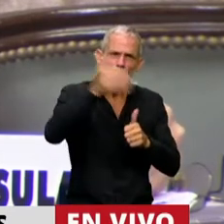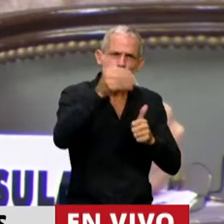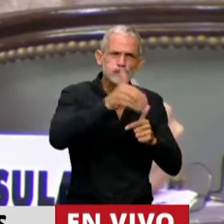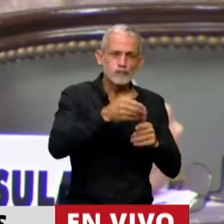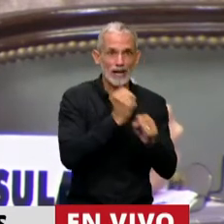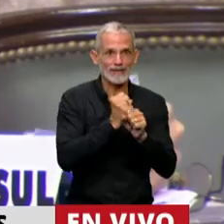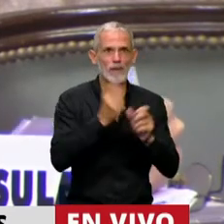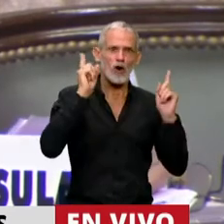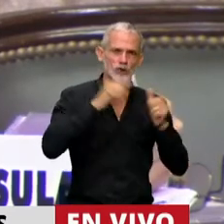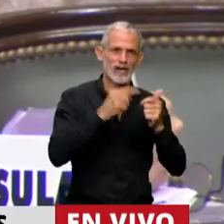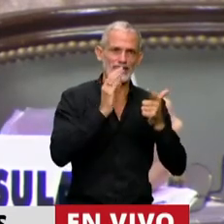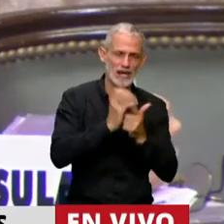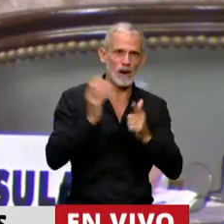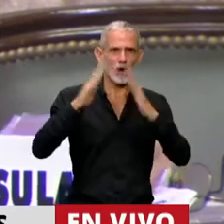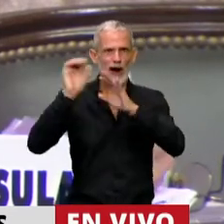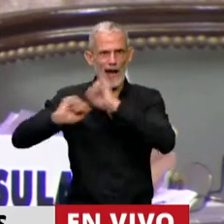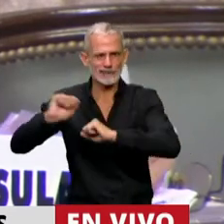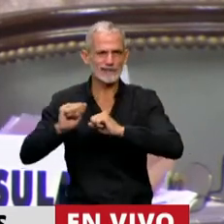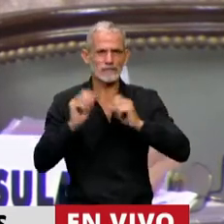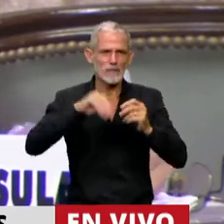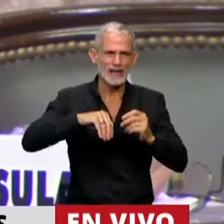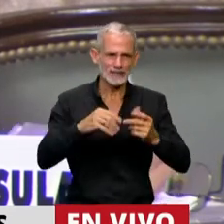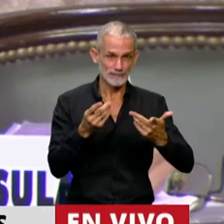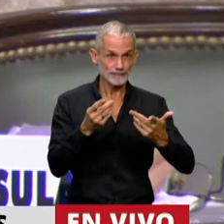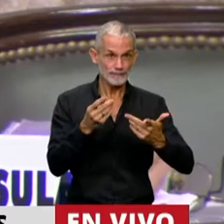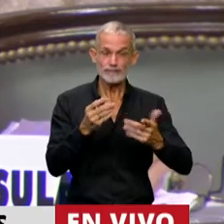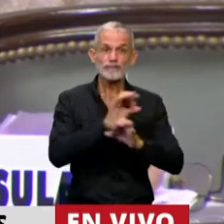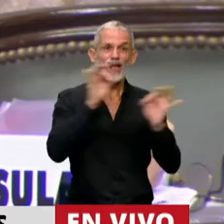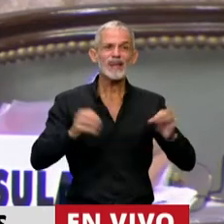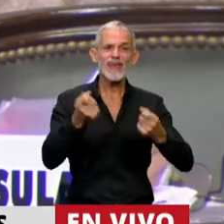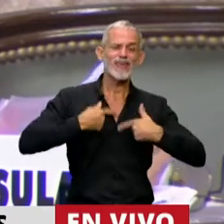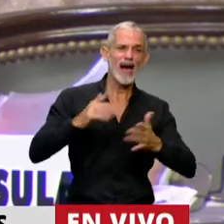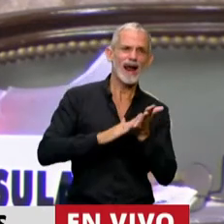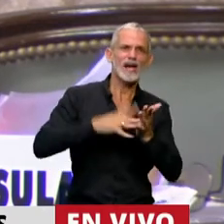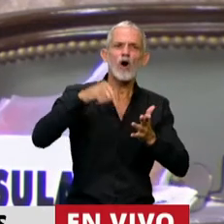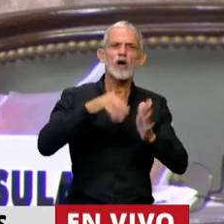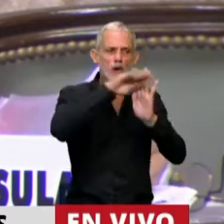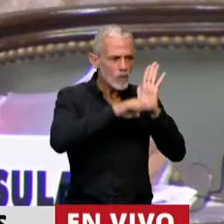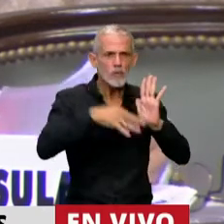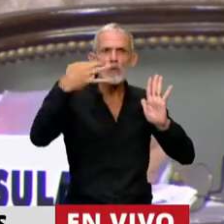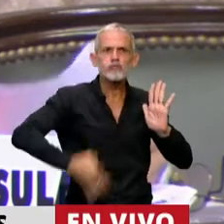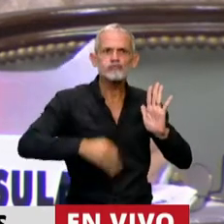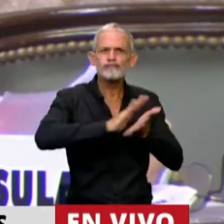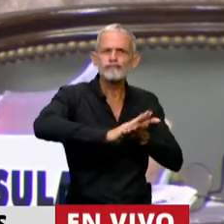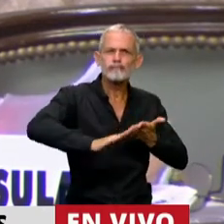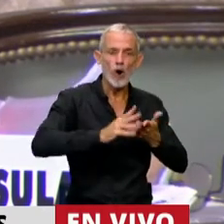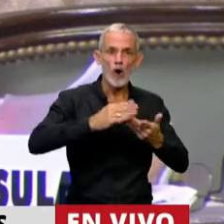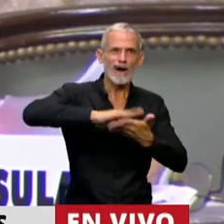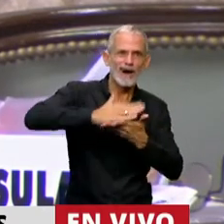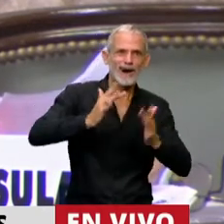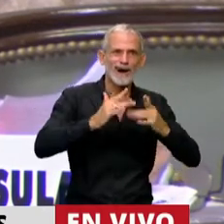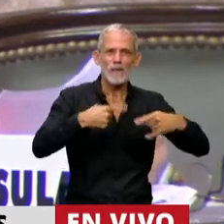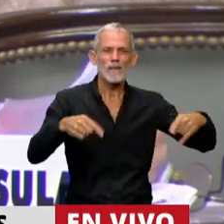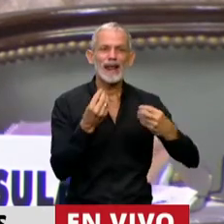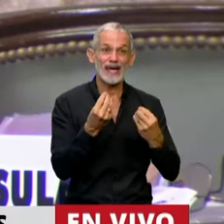presencialidad, trabajo docente, trabajo doméstico y demás. Pero dice que nadie garantiza al día de hoy las condiciones sanitarias ni equipos para